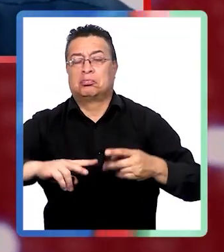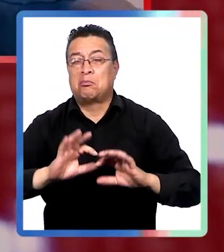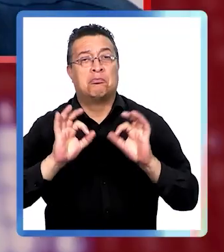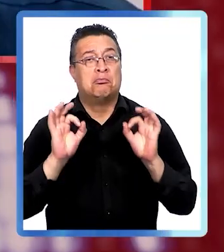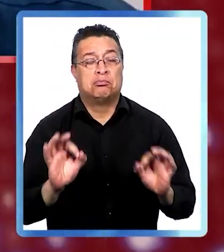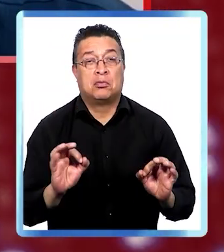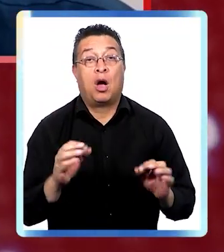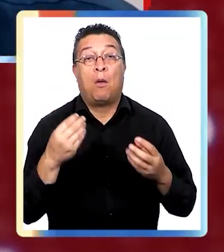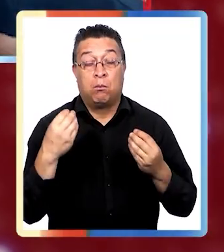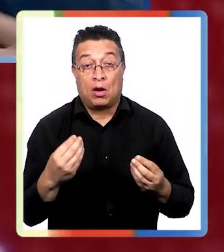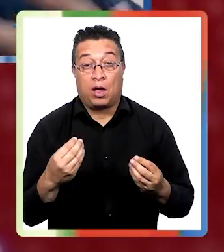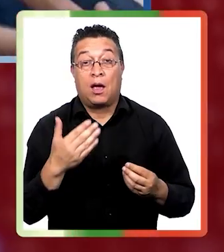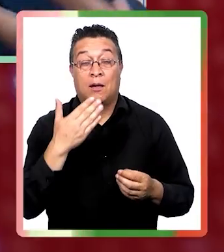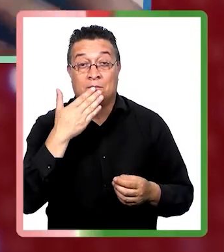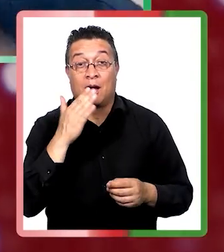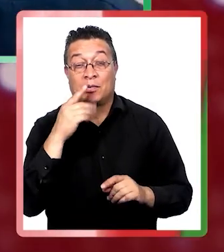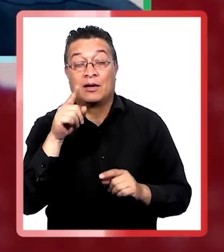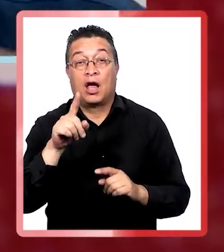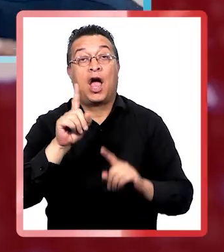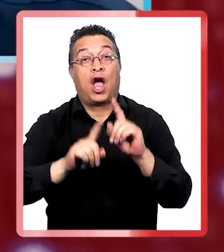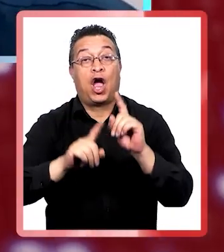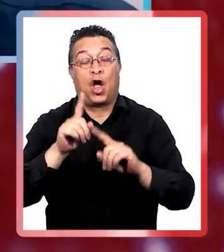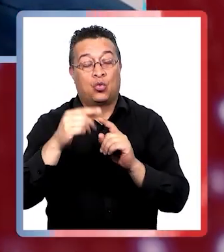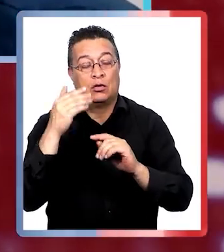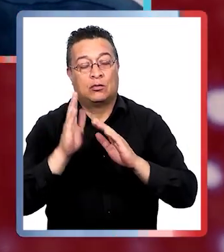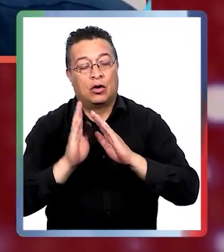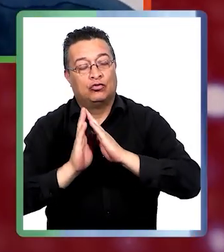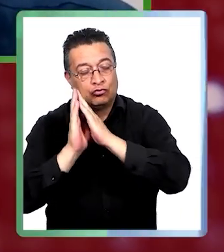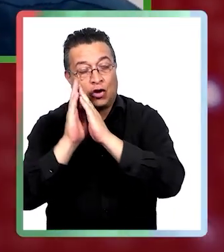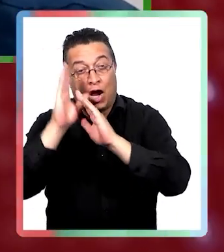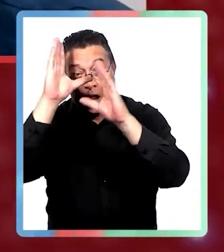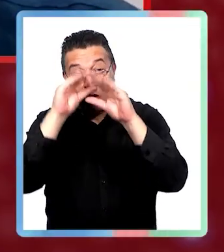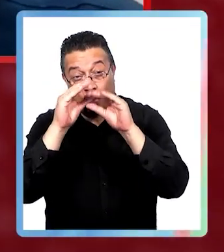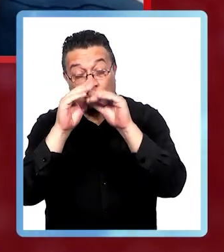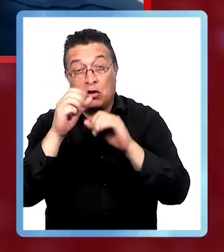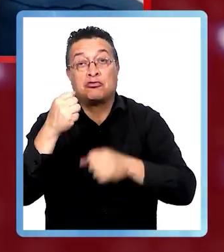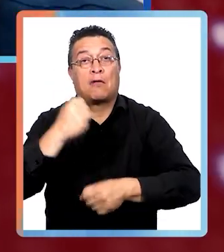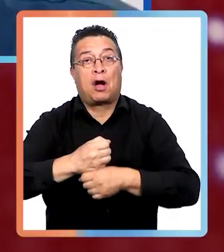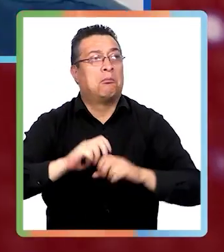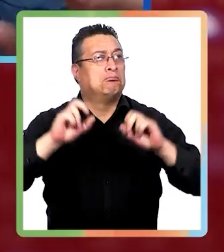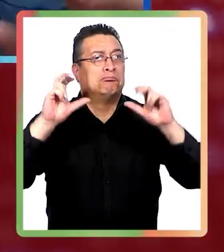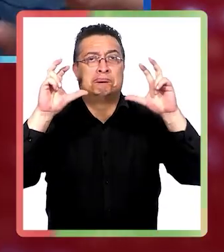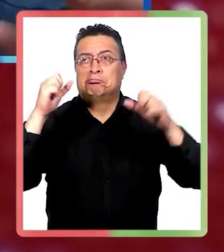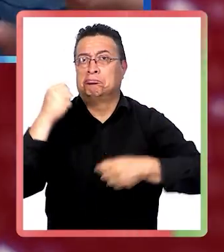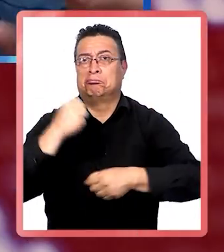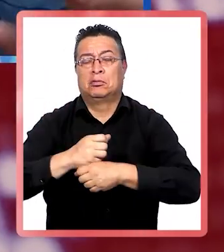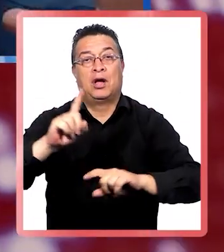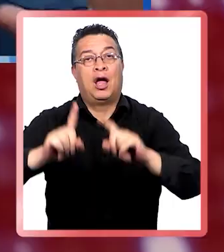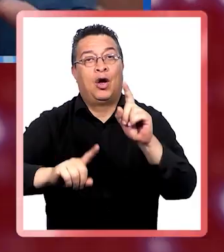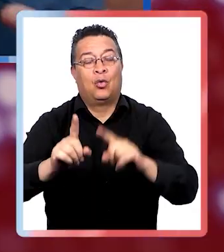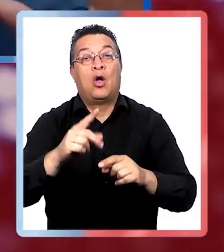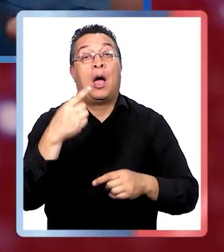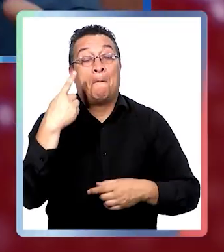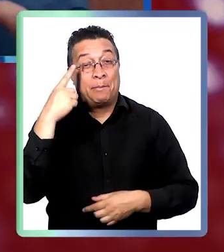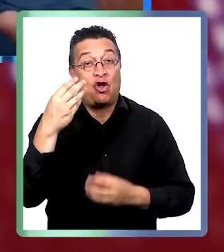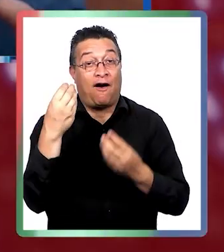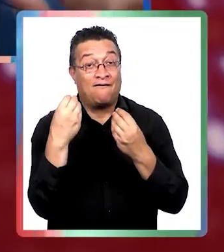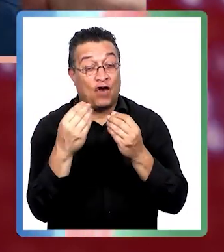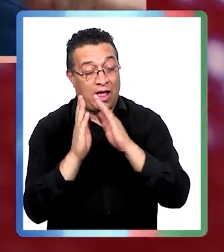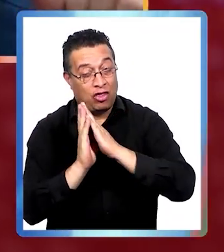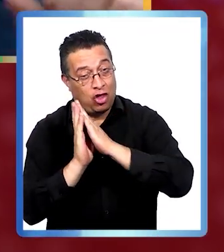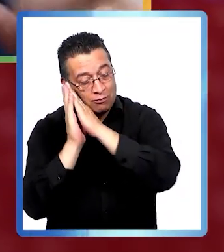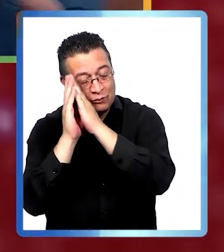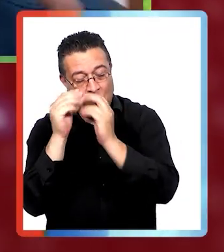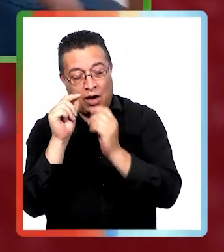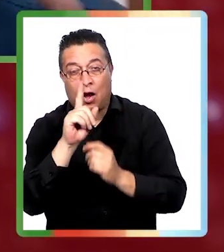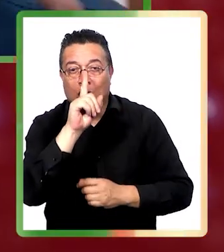no tolero bien. De hecho, estoy en una especialidad que habitualmente no hacemos turnos nocturnos, pero el buen dormir va muy de